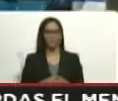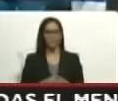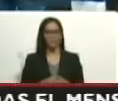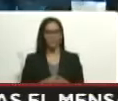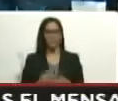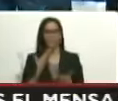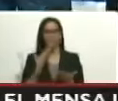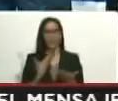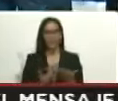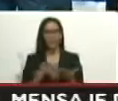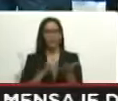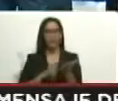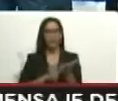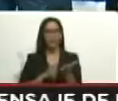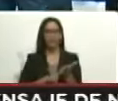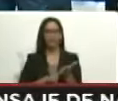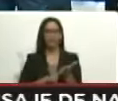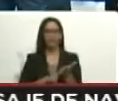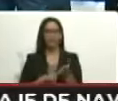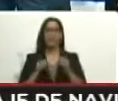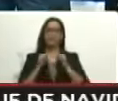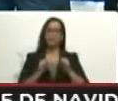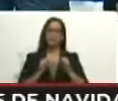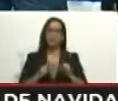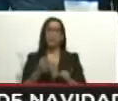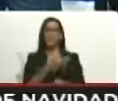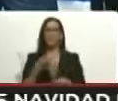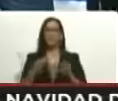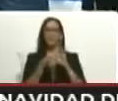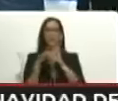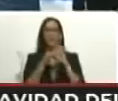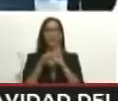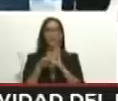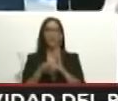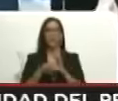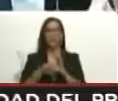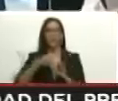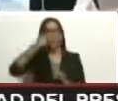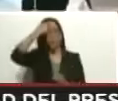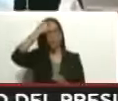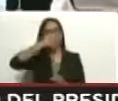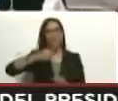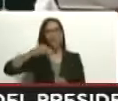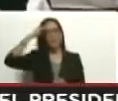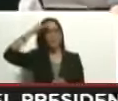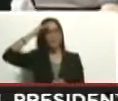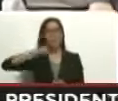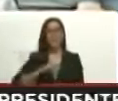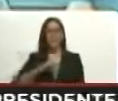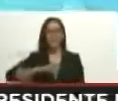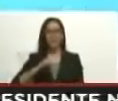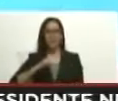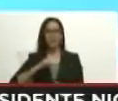Les agradezco de verdad. Sigan en perfecta unión cívico-militar, policial. Sigamos así.